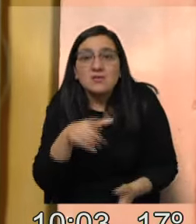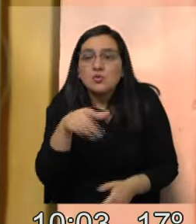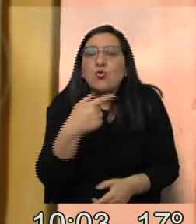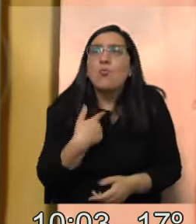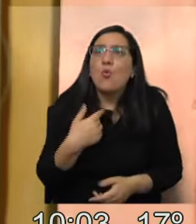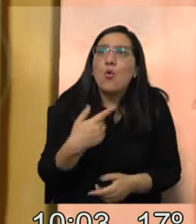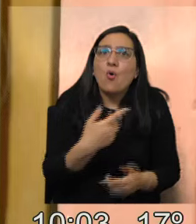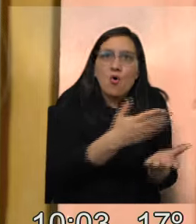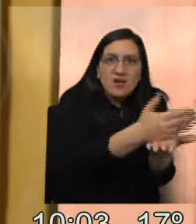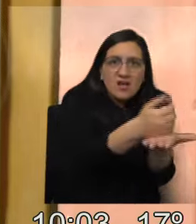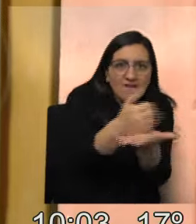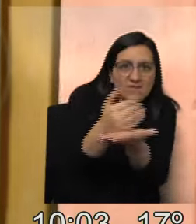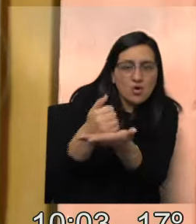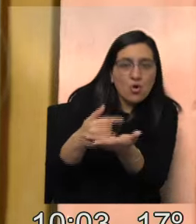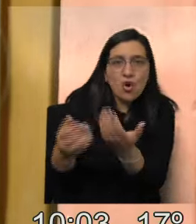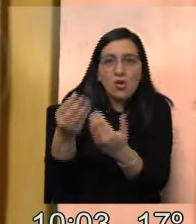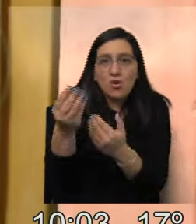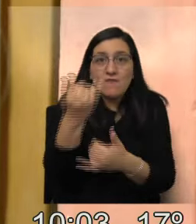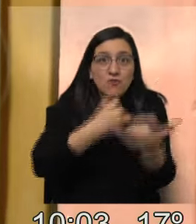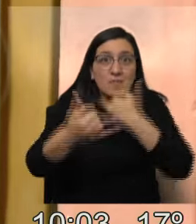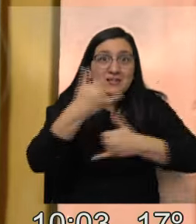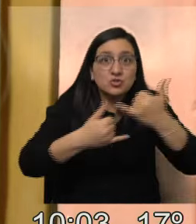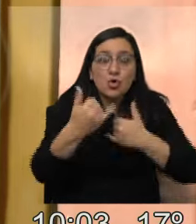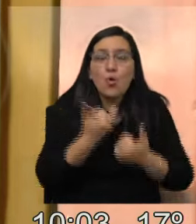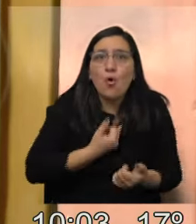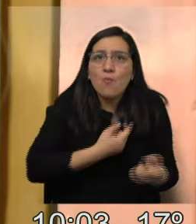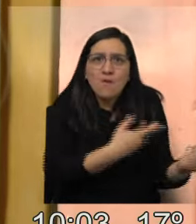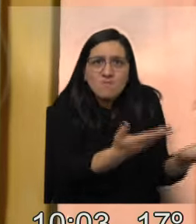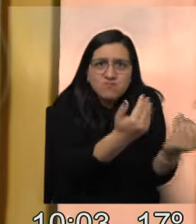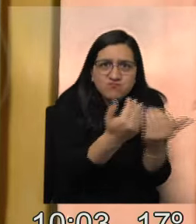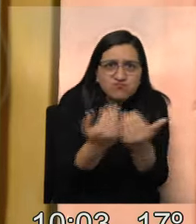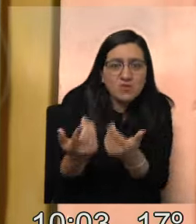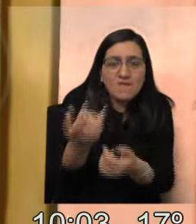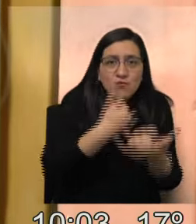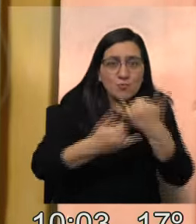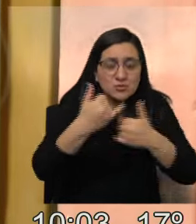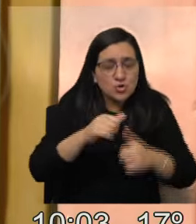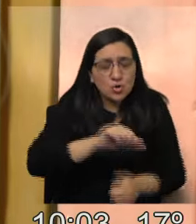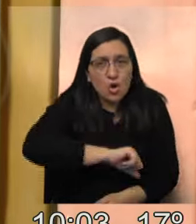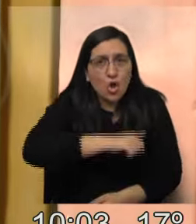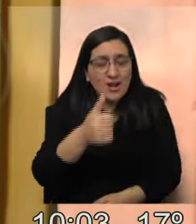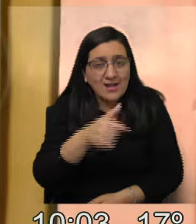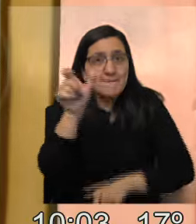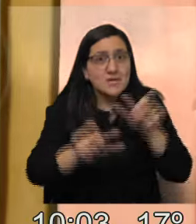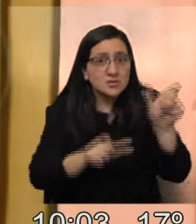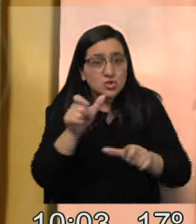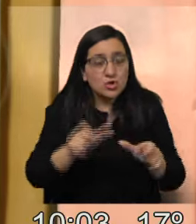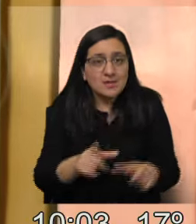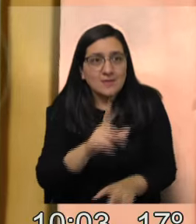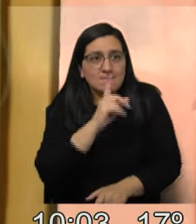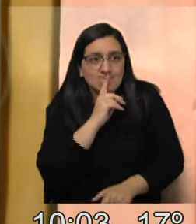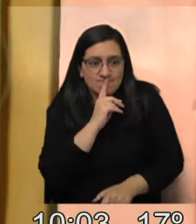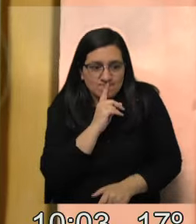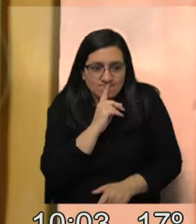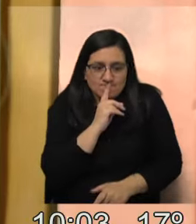datos? ¿Cómo se hizo para, bueno, tratar de persuadir de cierto modo o lograr que personas que estaban en silencio